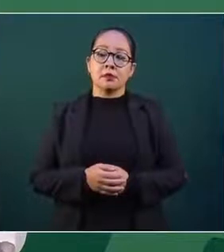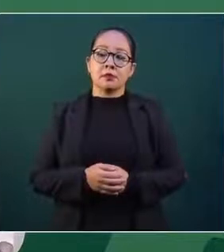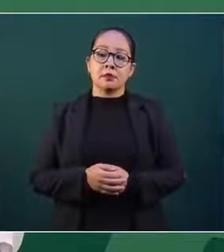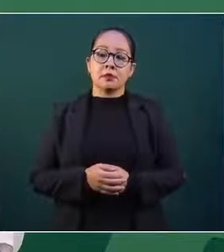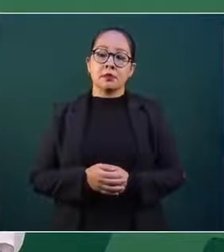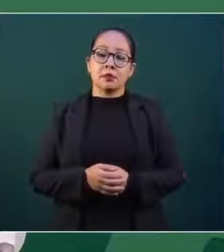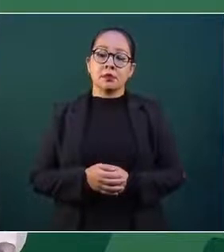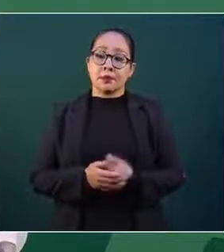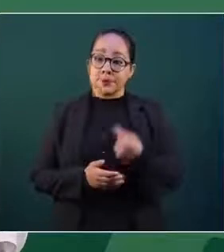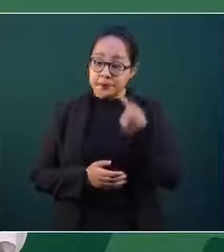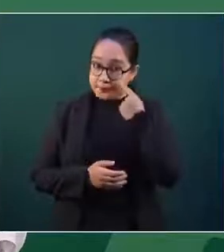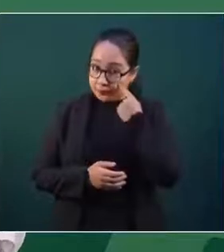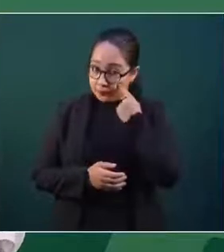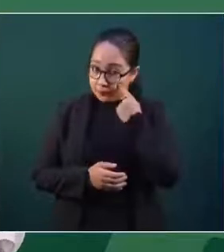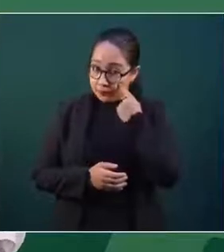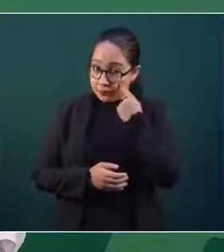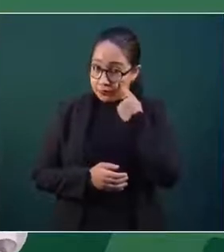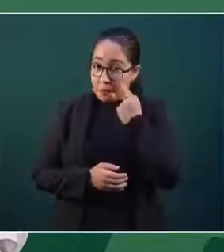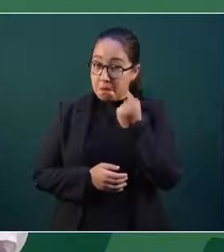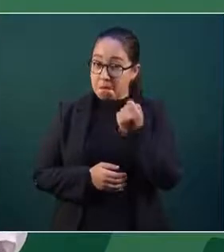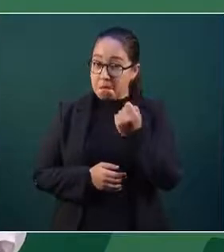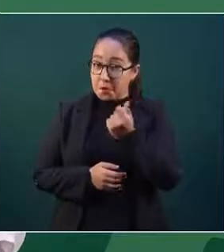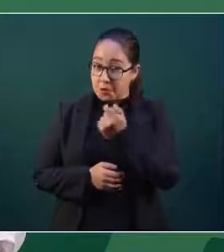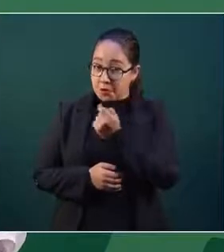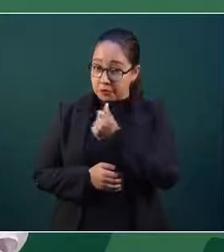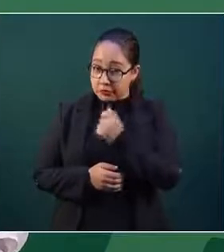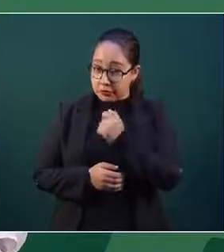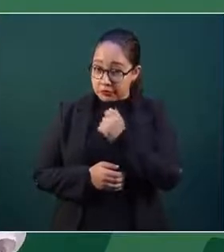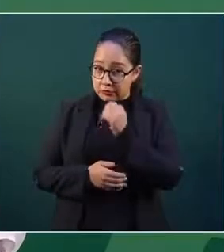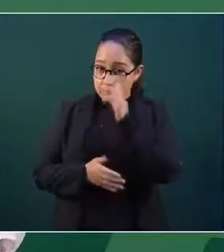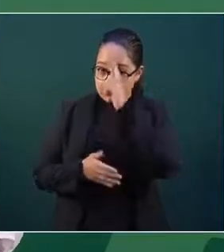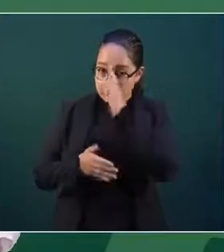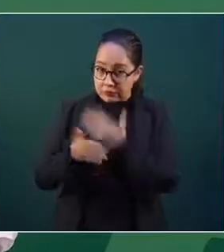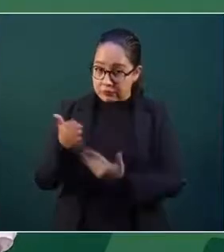y subrayo, muy pocas violaciones,